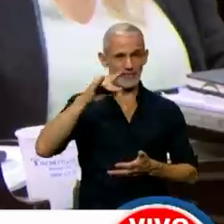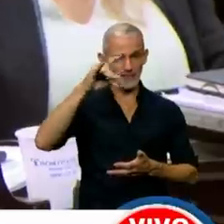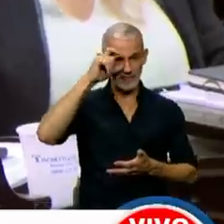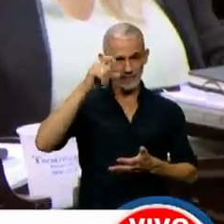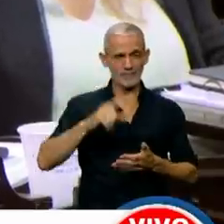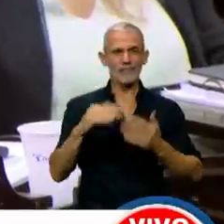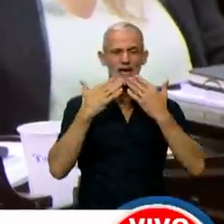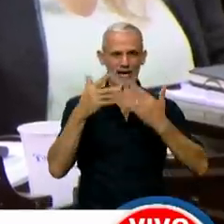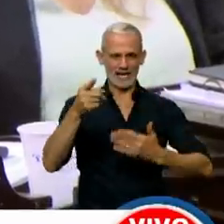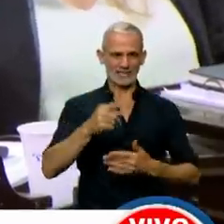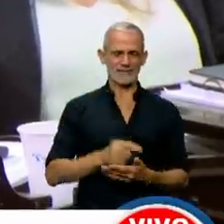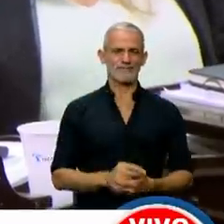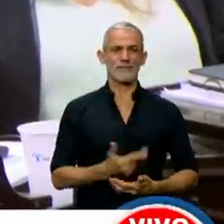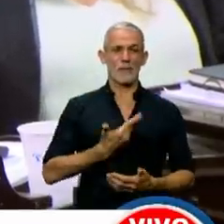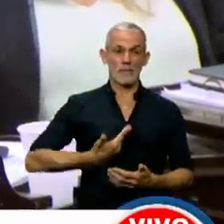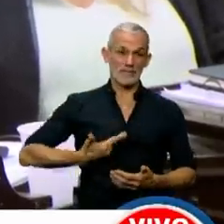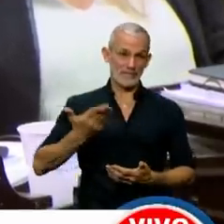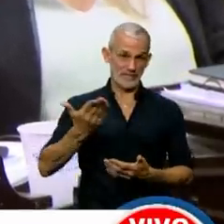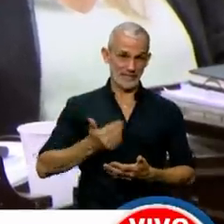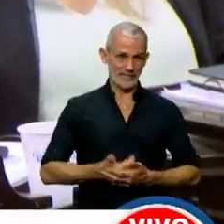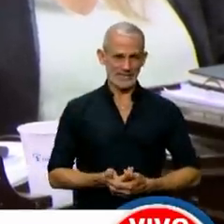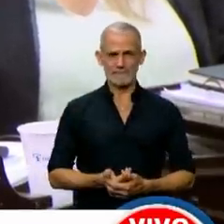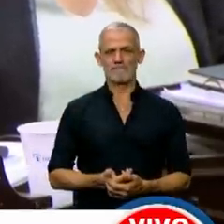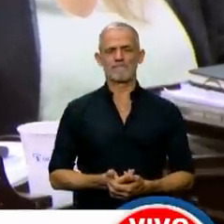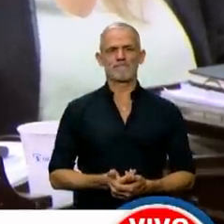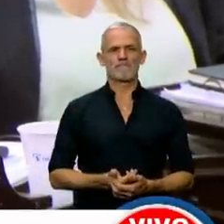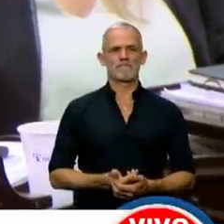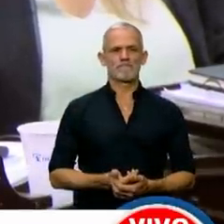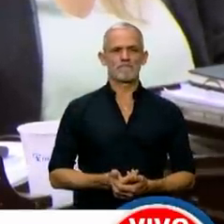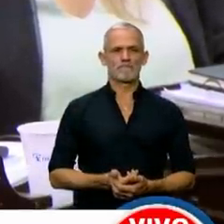gracias señor presidente